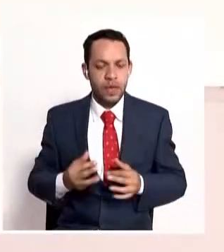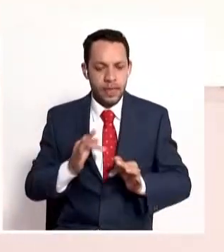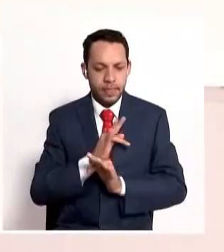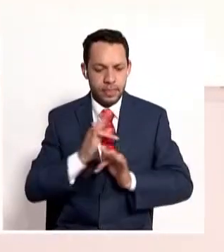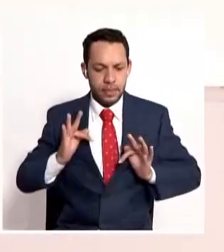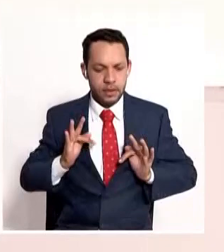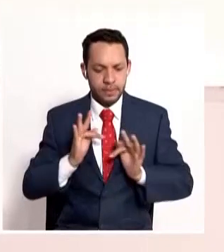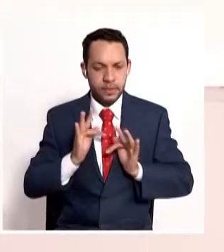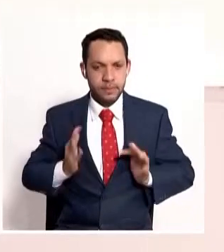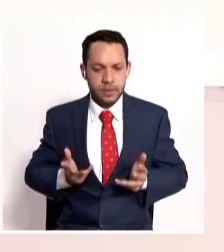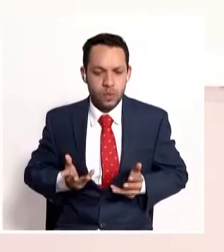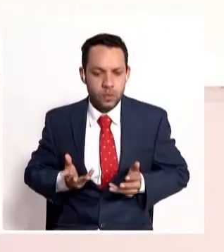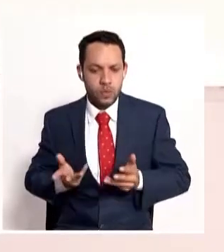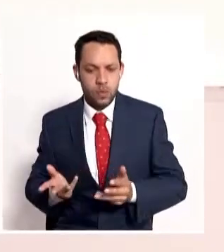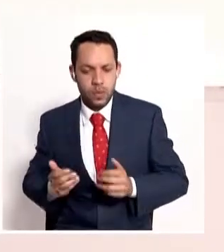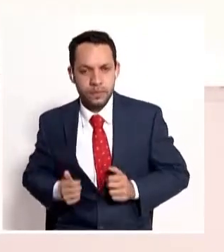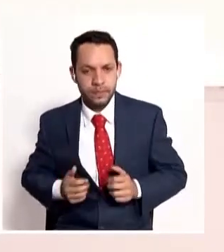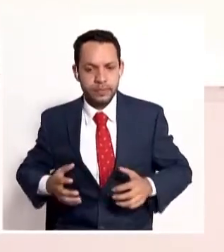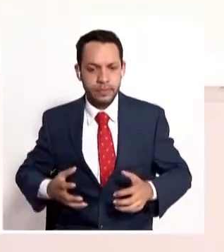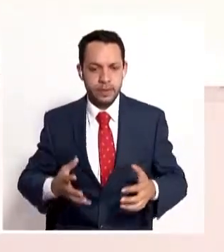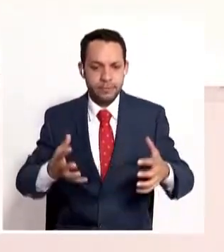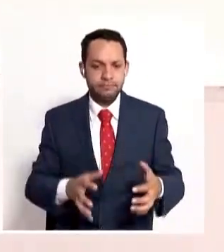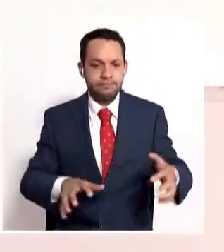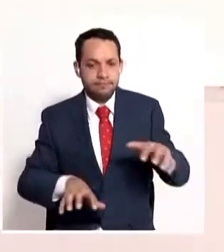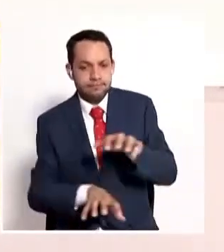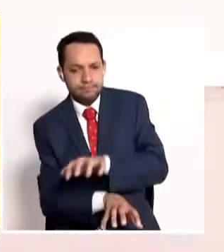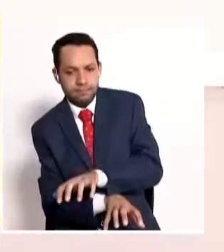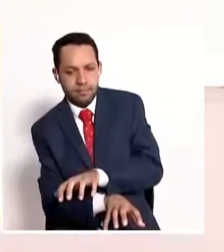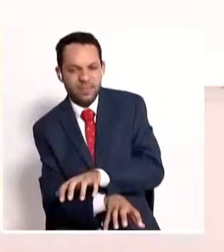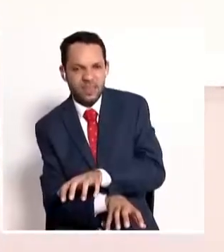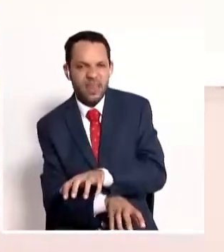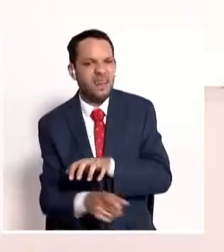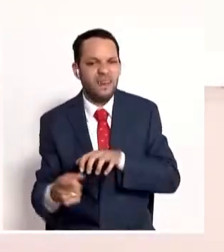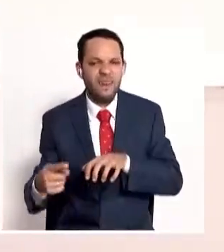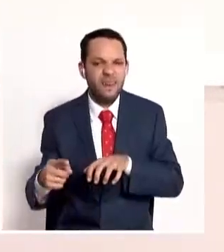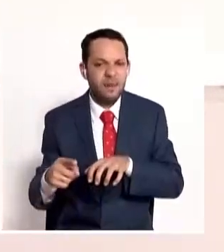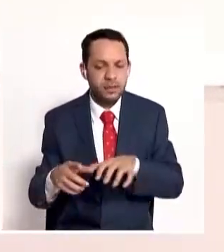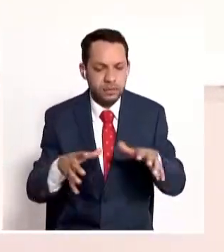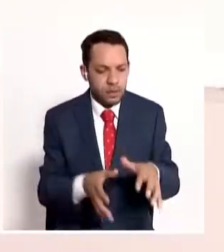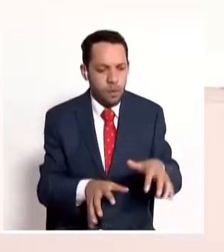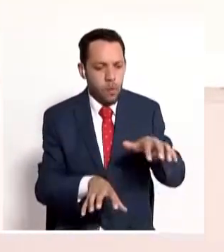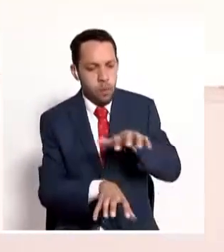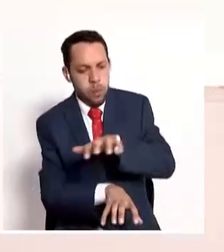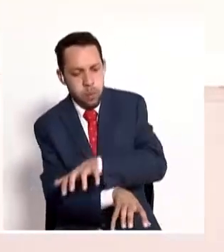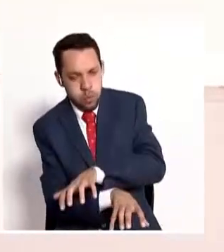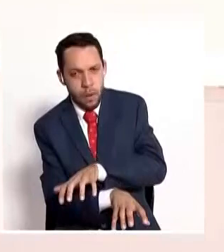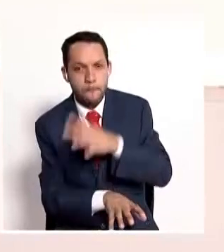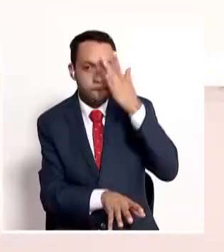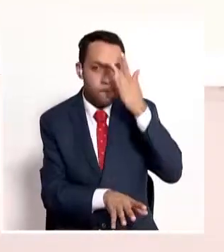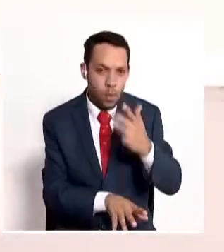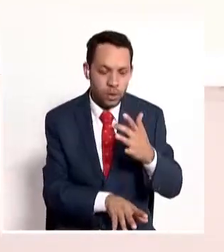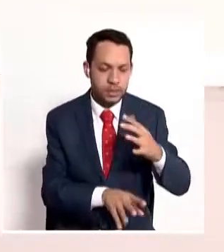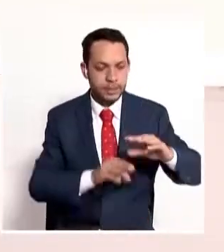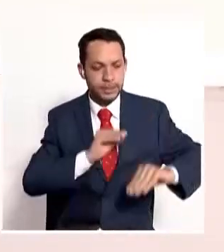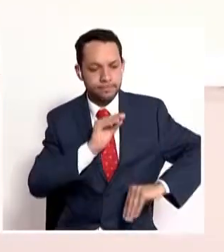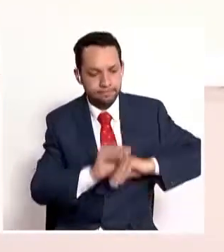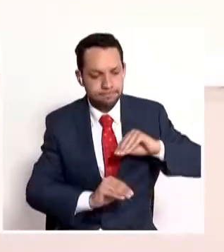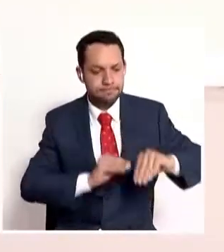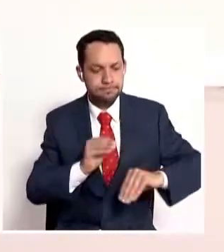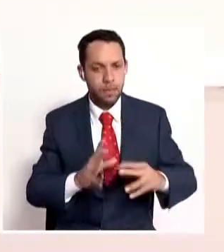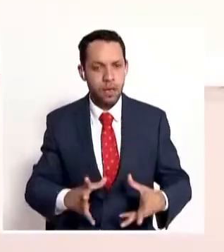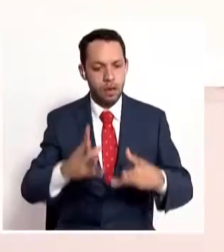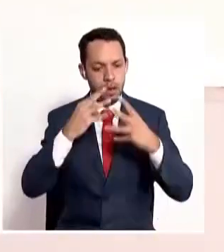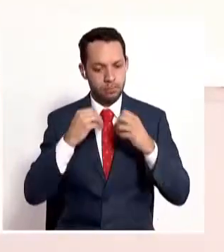de un trasplante renal y un trasplante renal es muy importante pues porque eso le garantiza